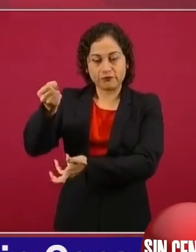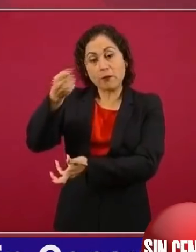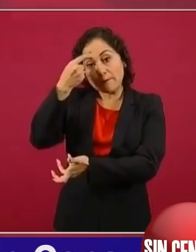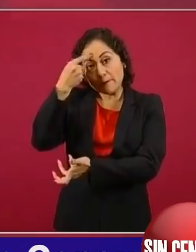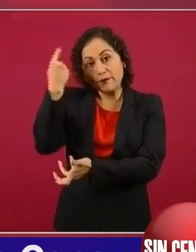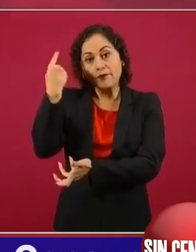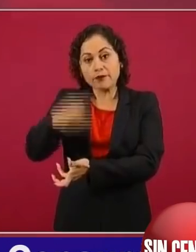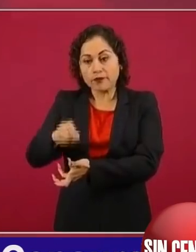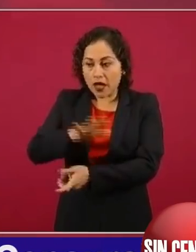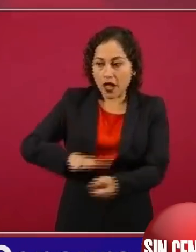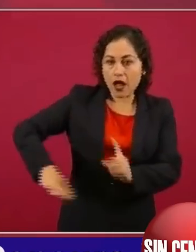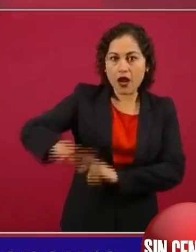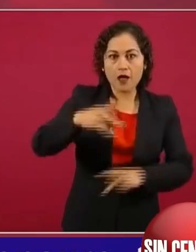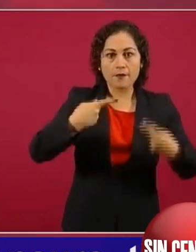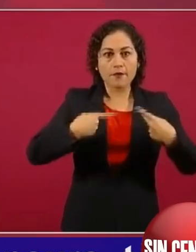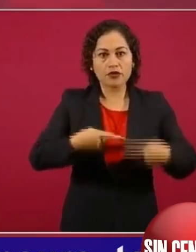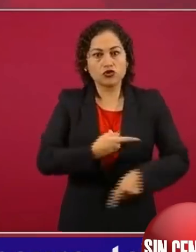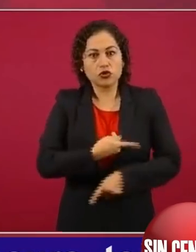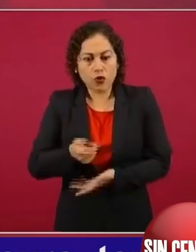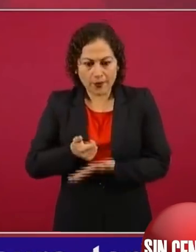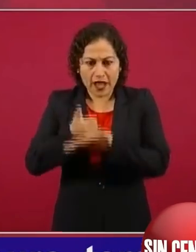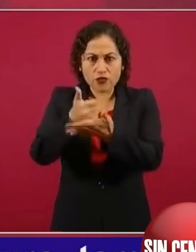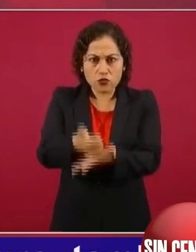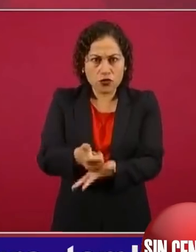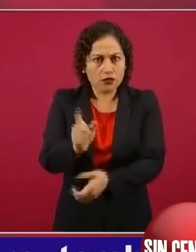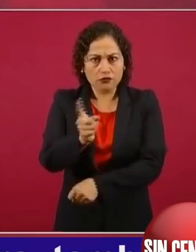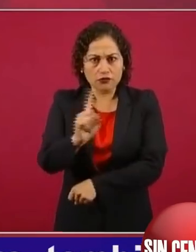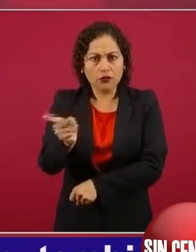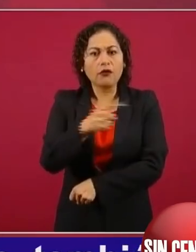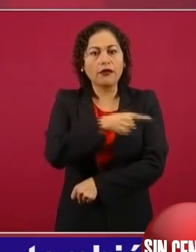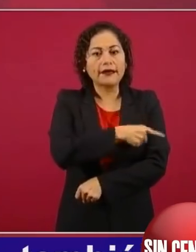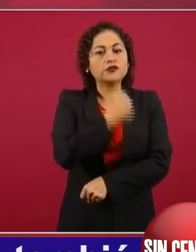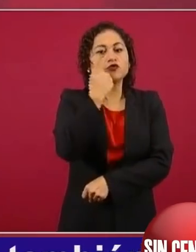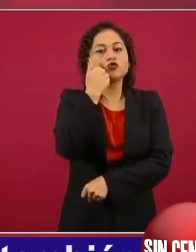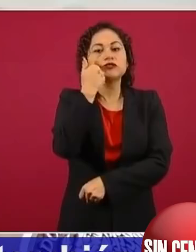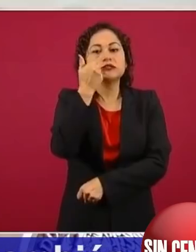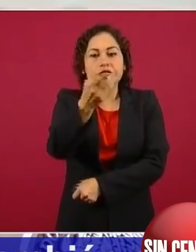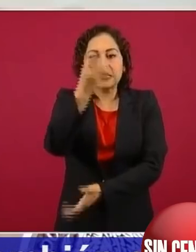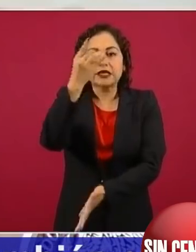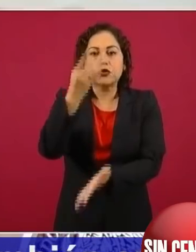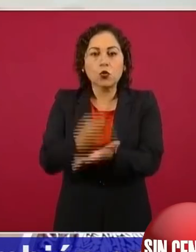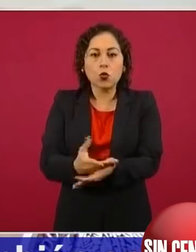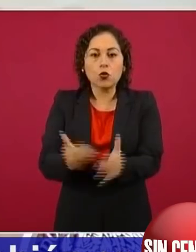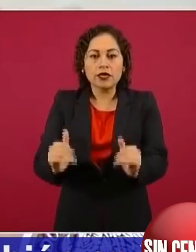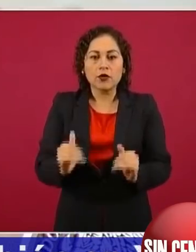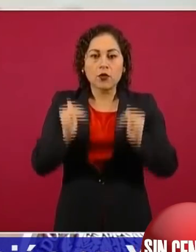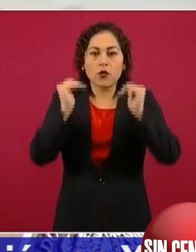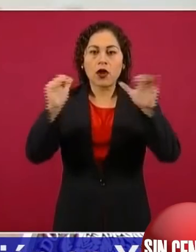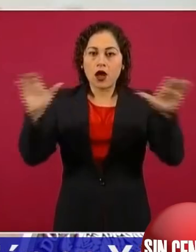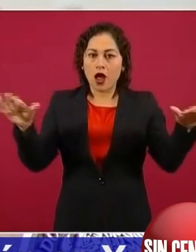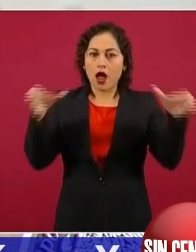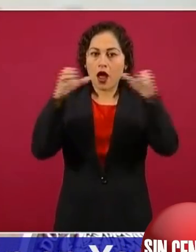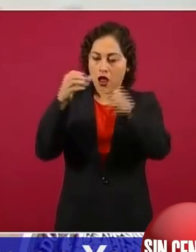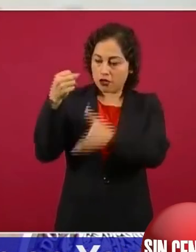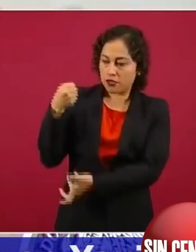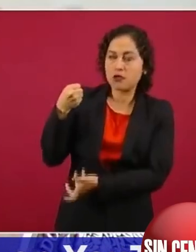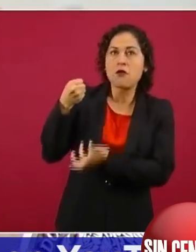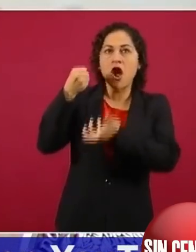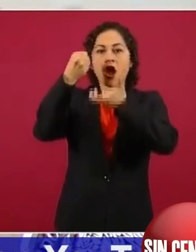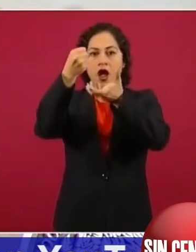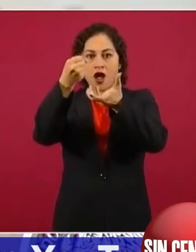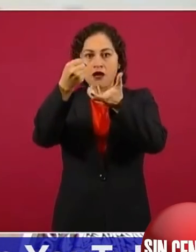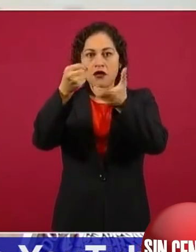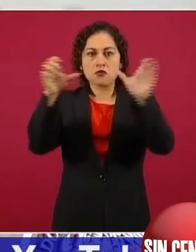a las mayorías, sino siga quedándose en unas